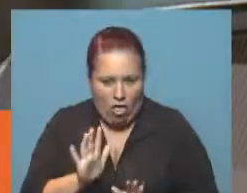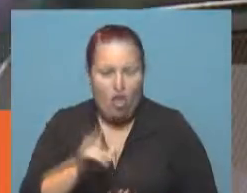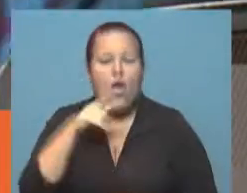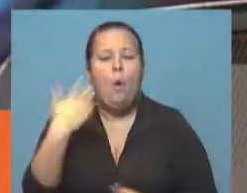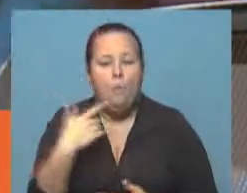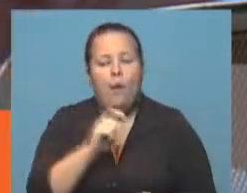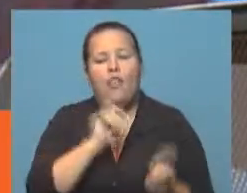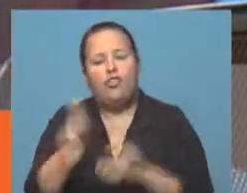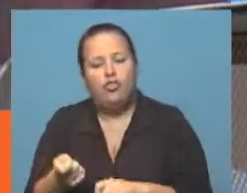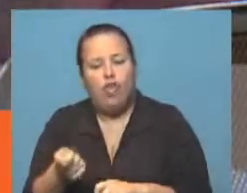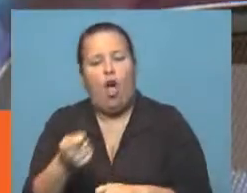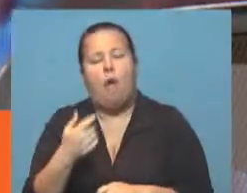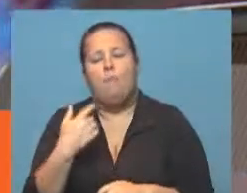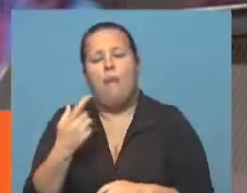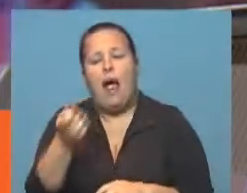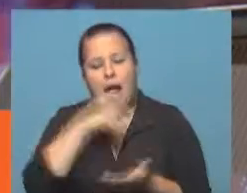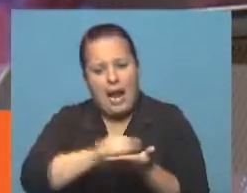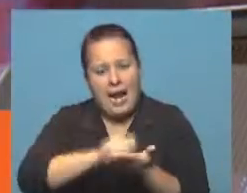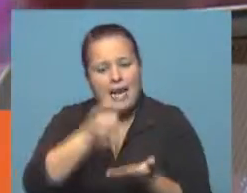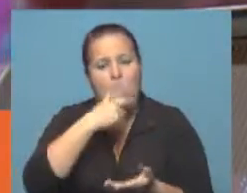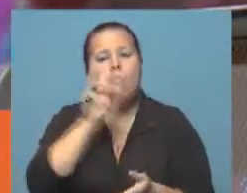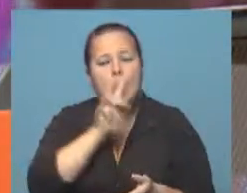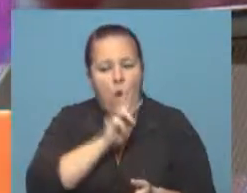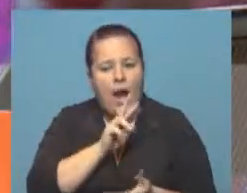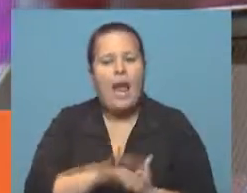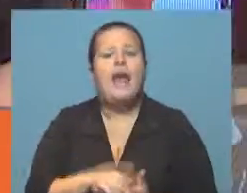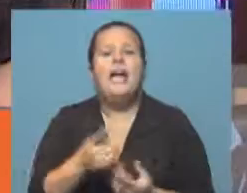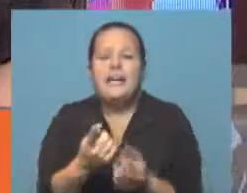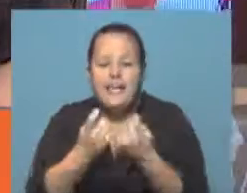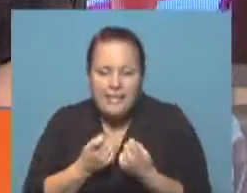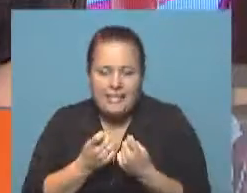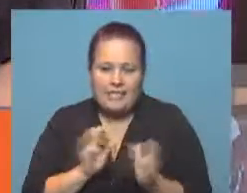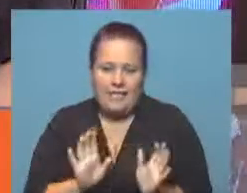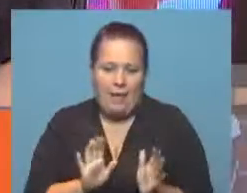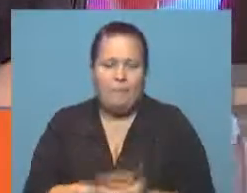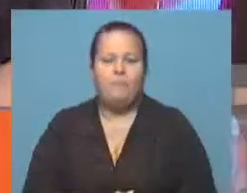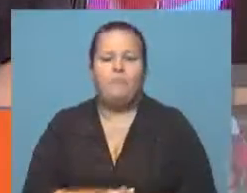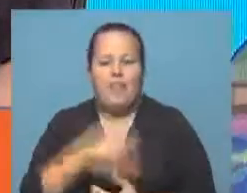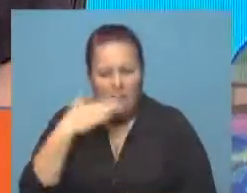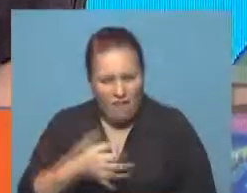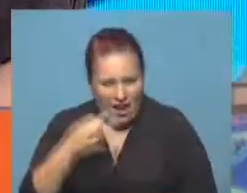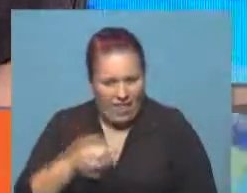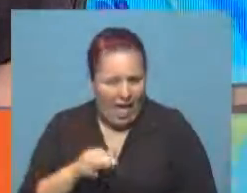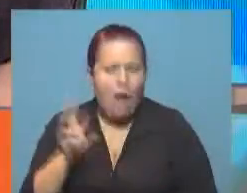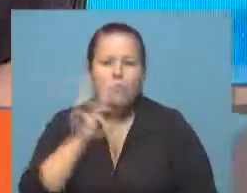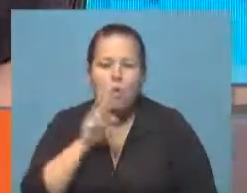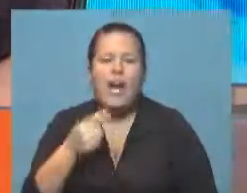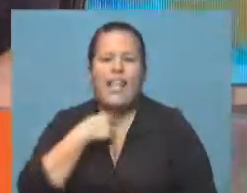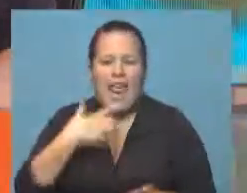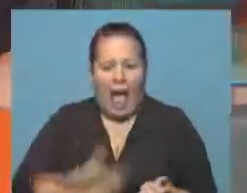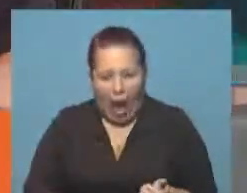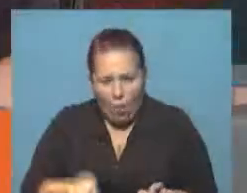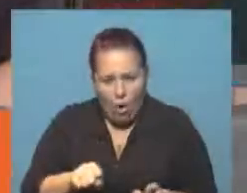se puede recetar a una mujer que lo necesita. Esto es real. Una mujer que quiere